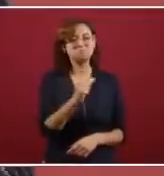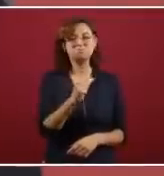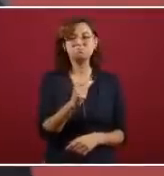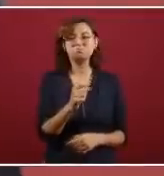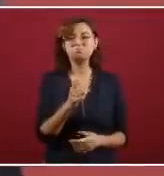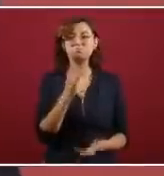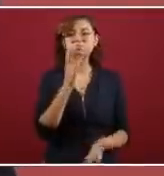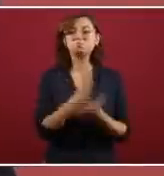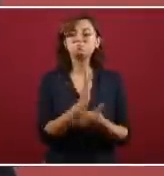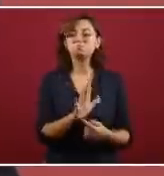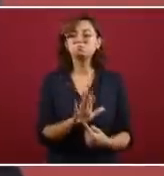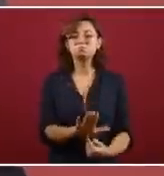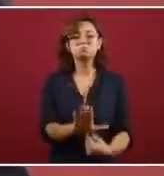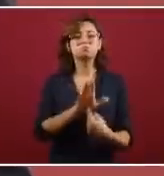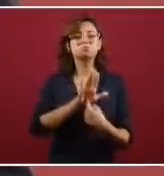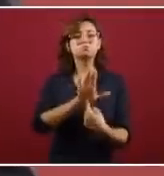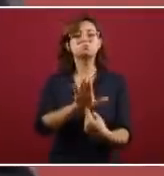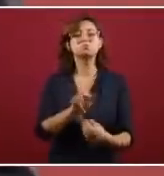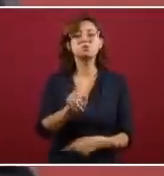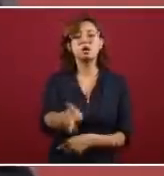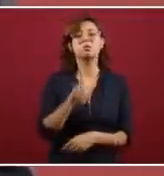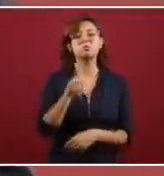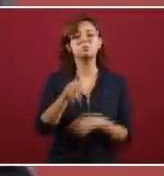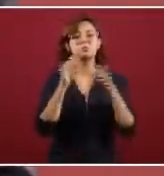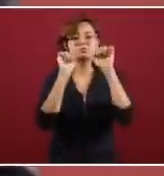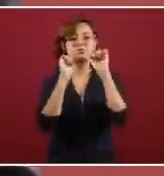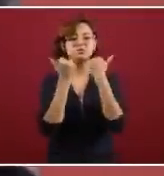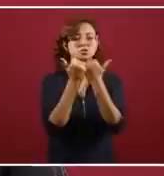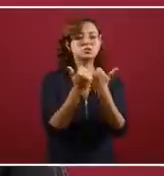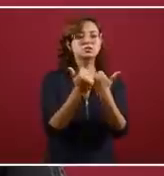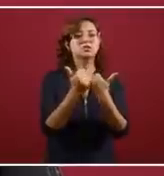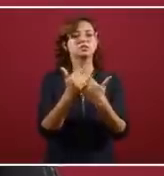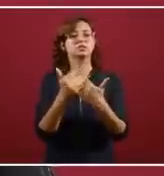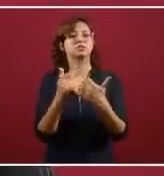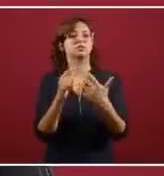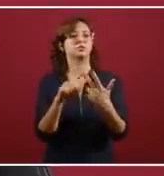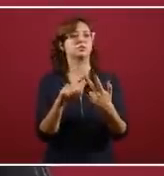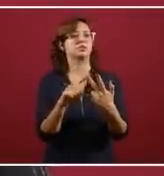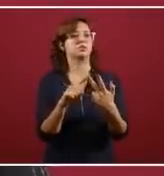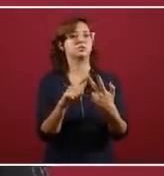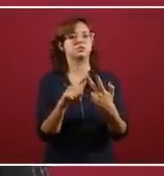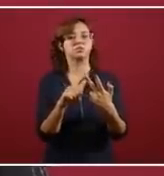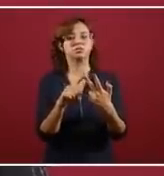pantalla a asociaciones civiles,